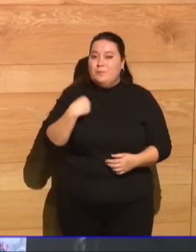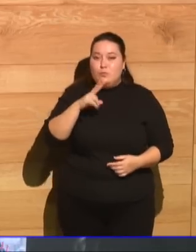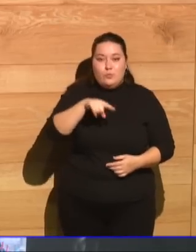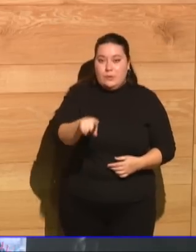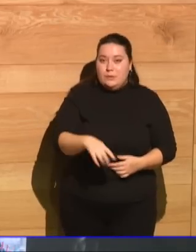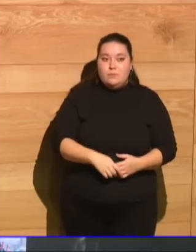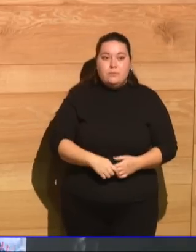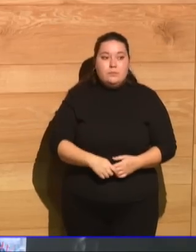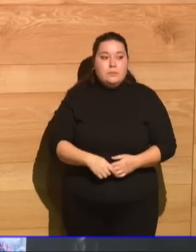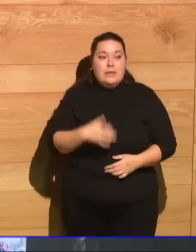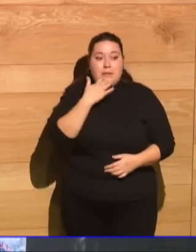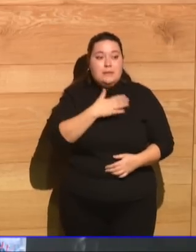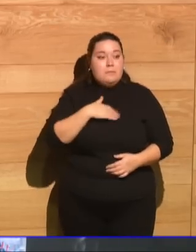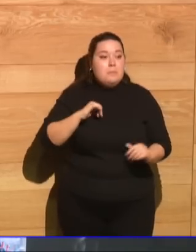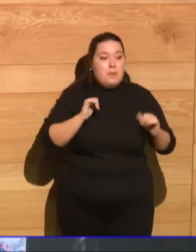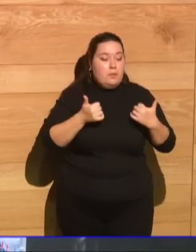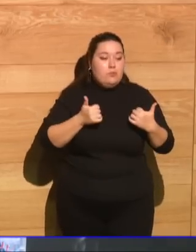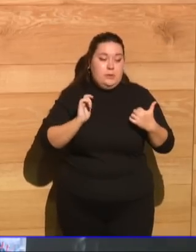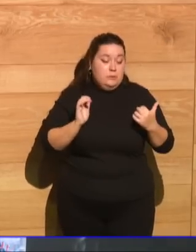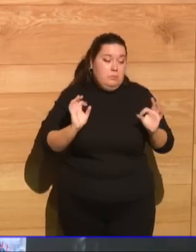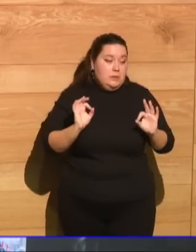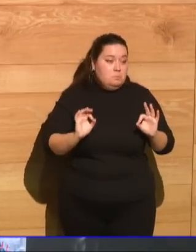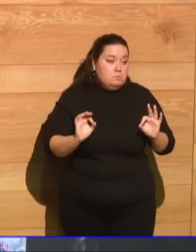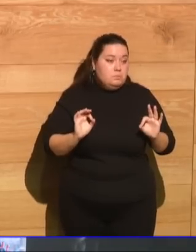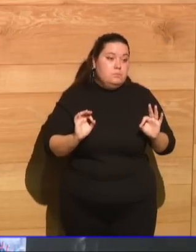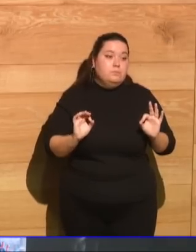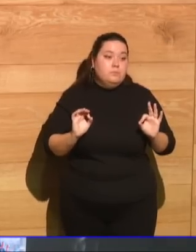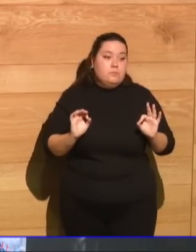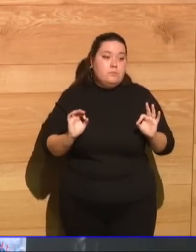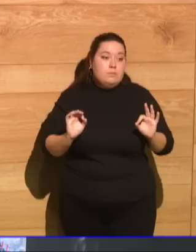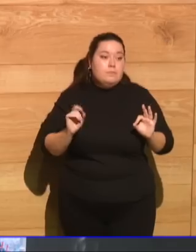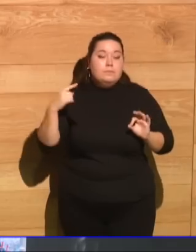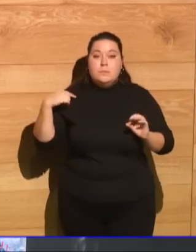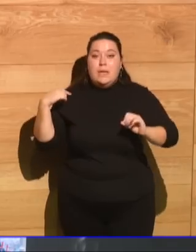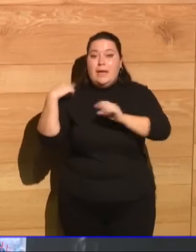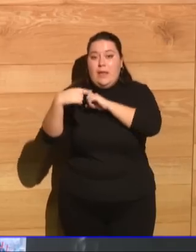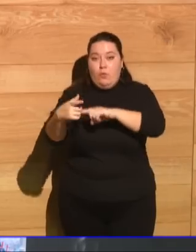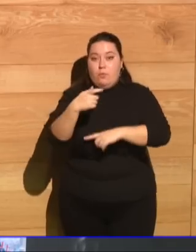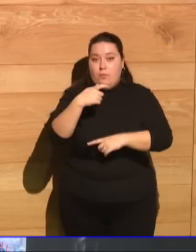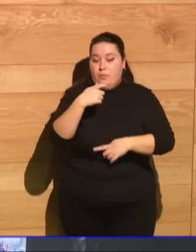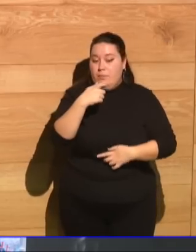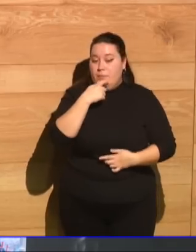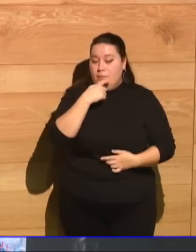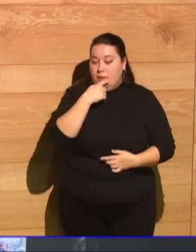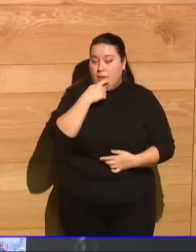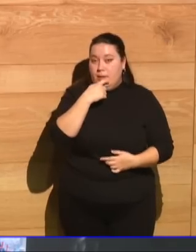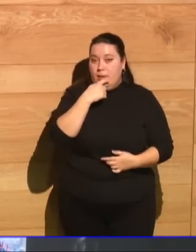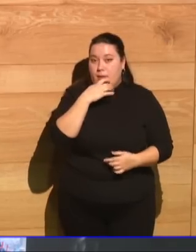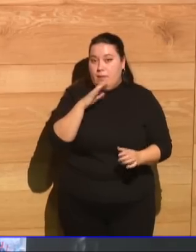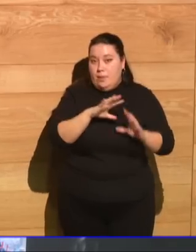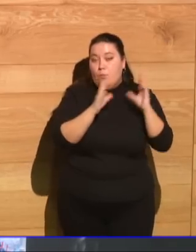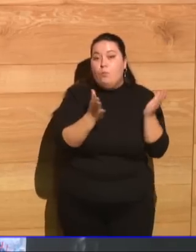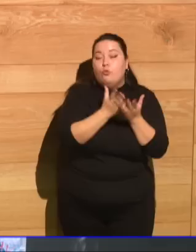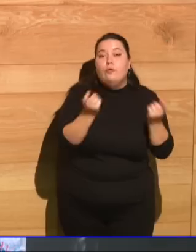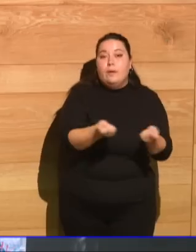si queréis, ya arrancamos de esta manera. Porque efectivamente hay una generación británica que viene de la publicidad y